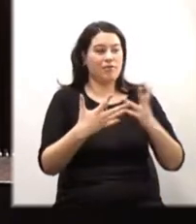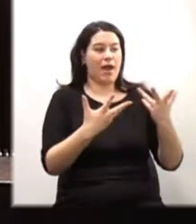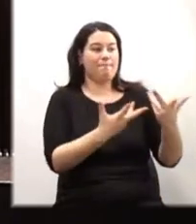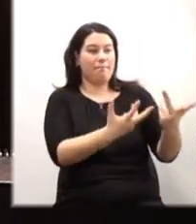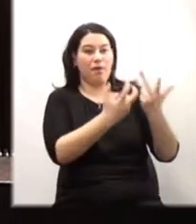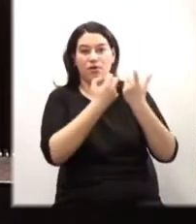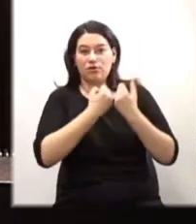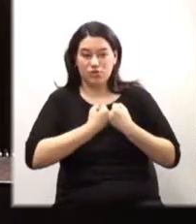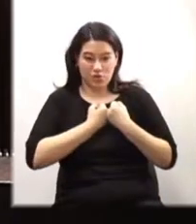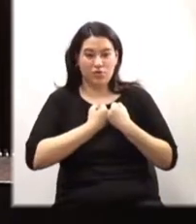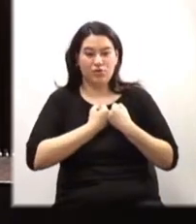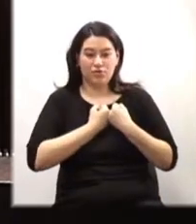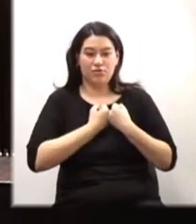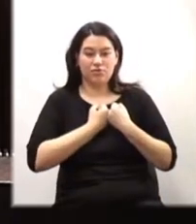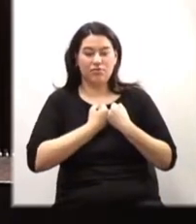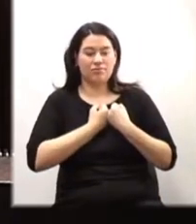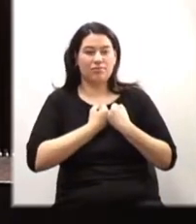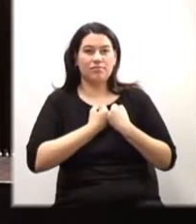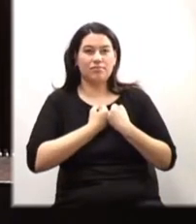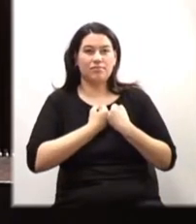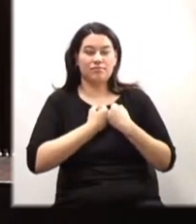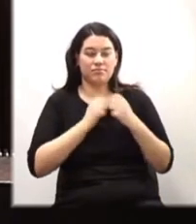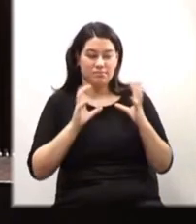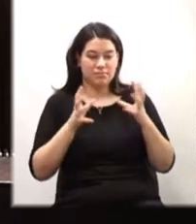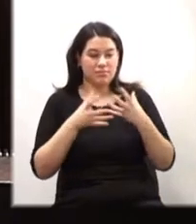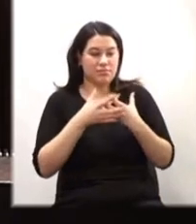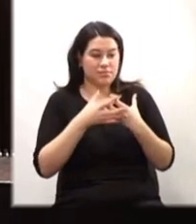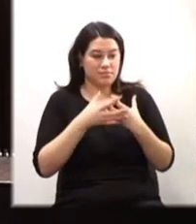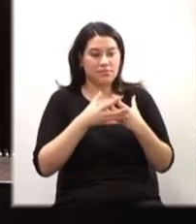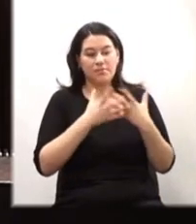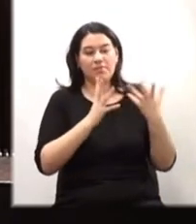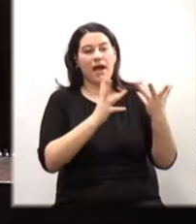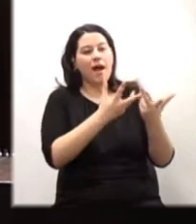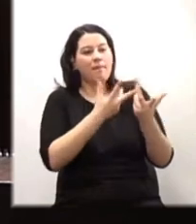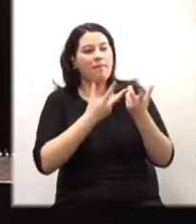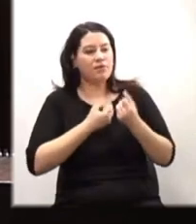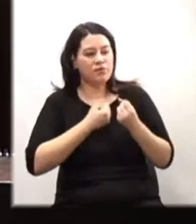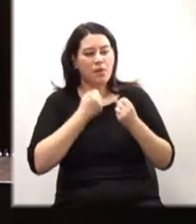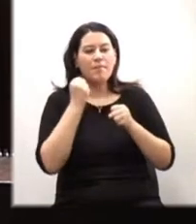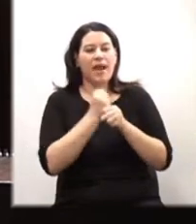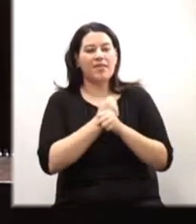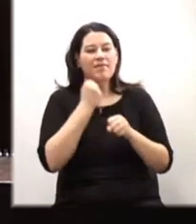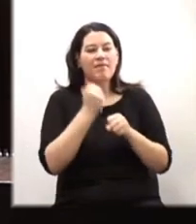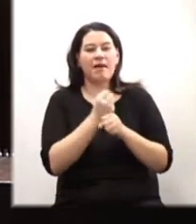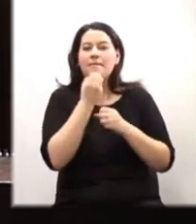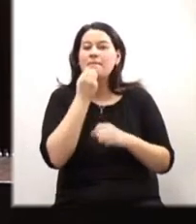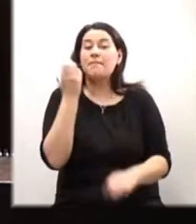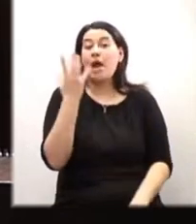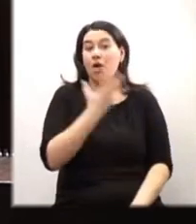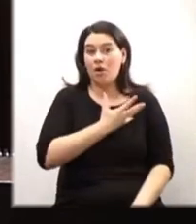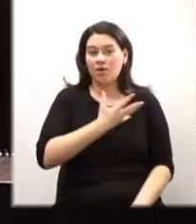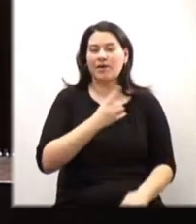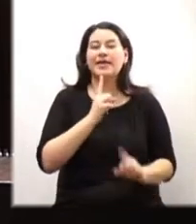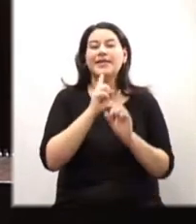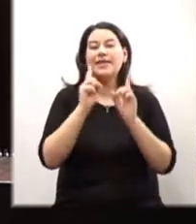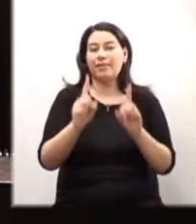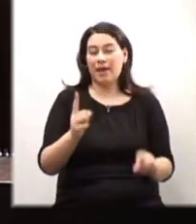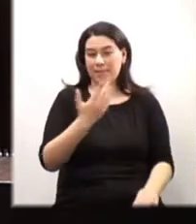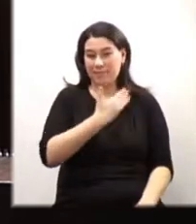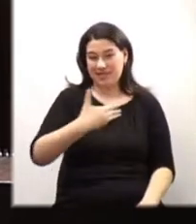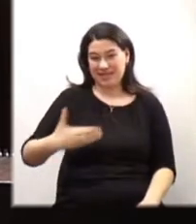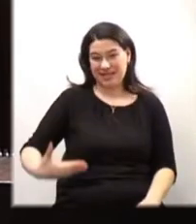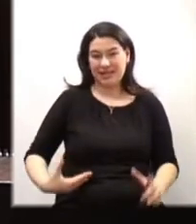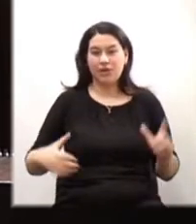que tenemos en esta bancada y que nos permite hacer mucho mejor trabajo. Y al presidente de